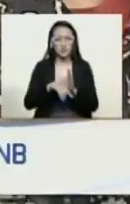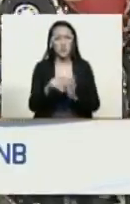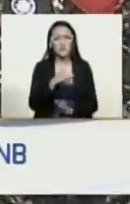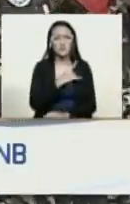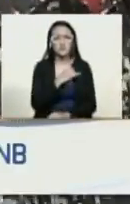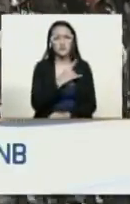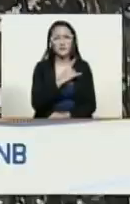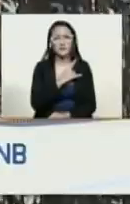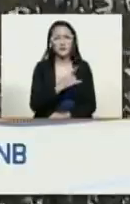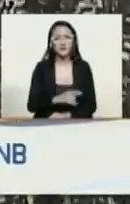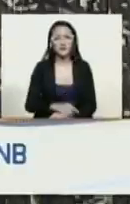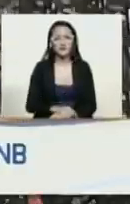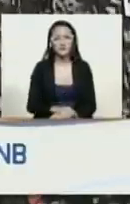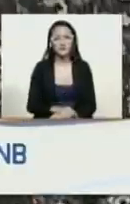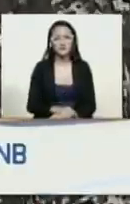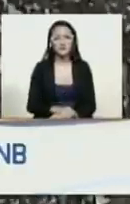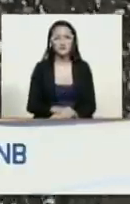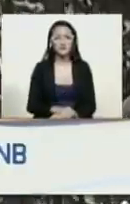universitarios